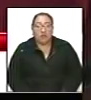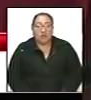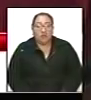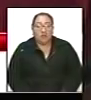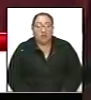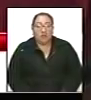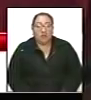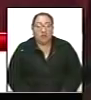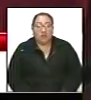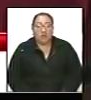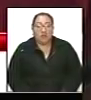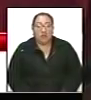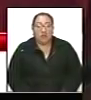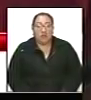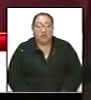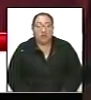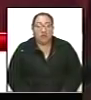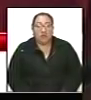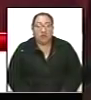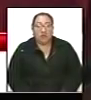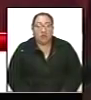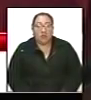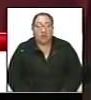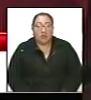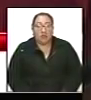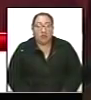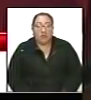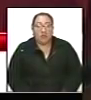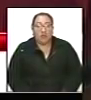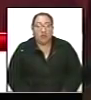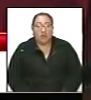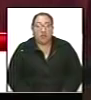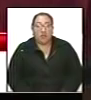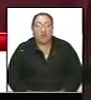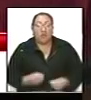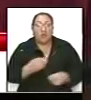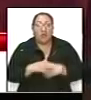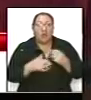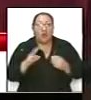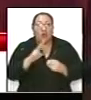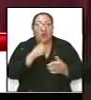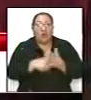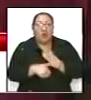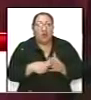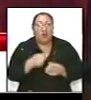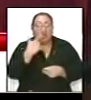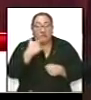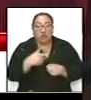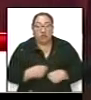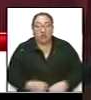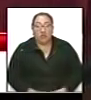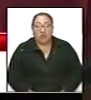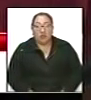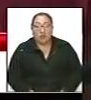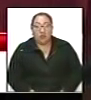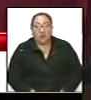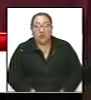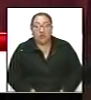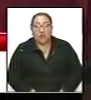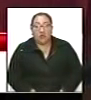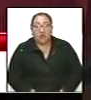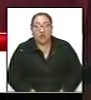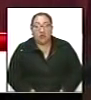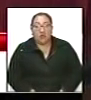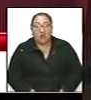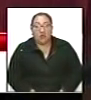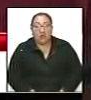dicho documento, en dichos documentos, en ambos documentos, dice que el combustible estaba destinado